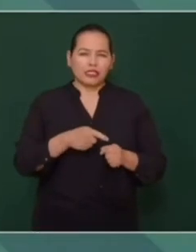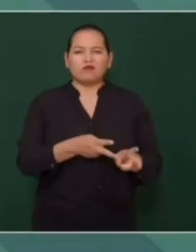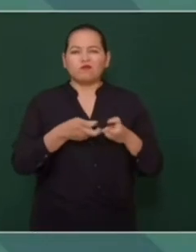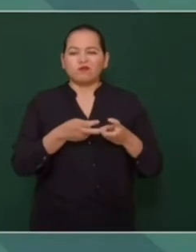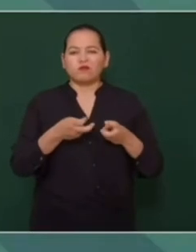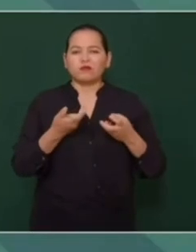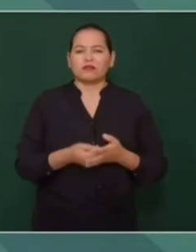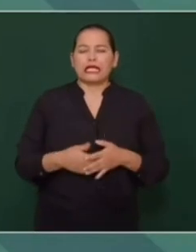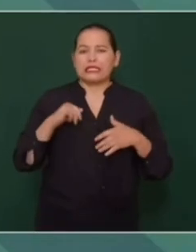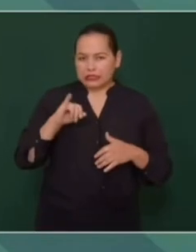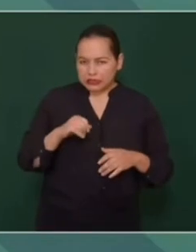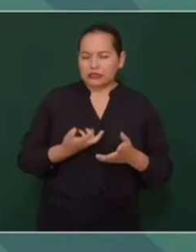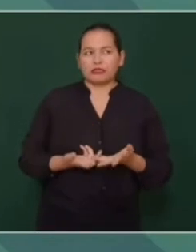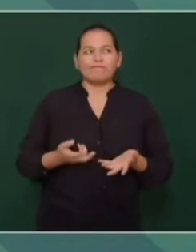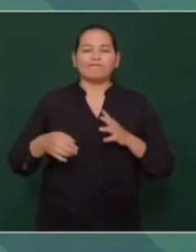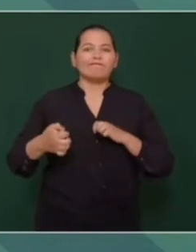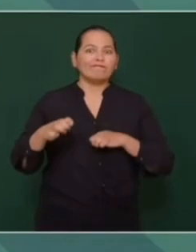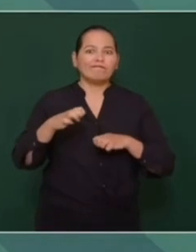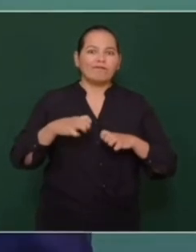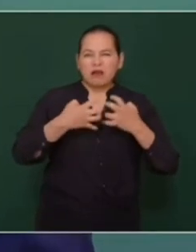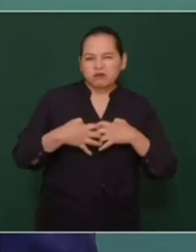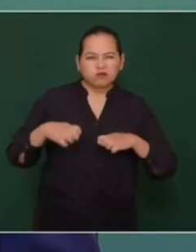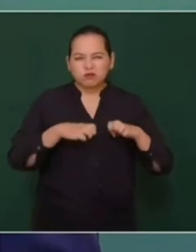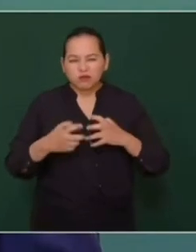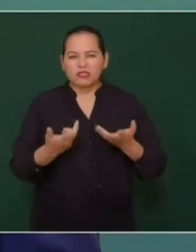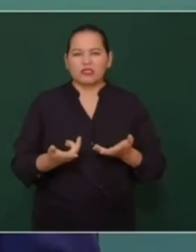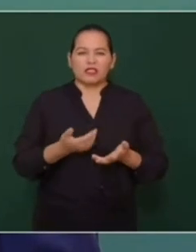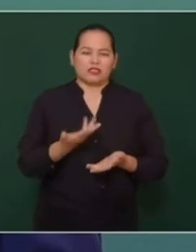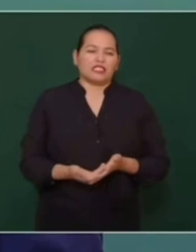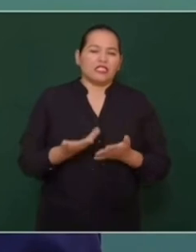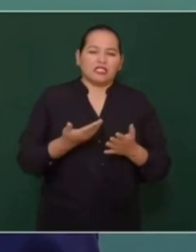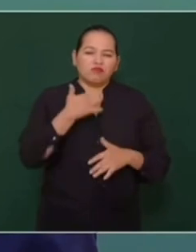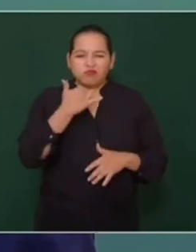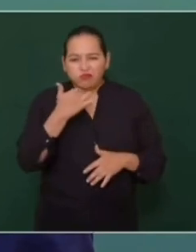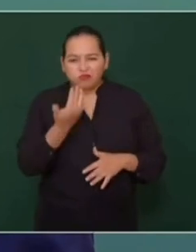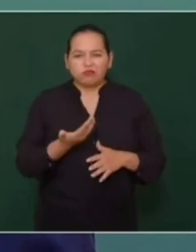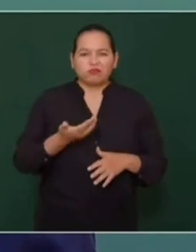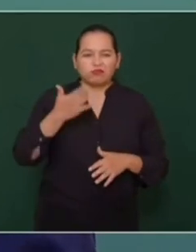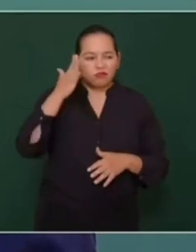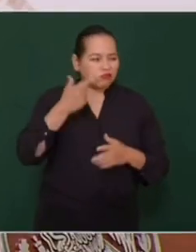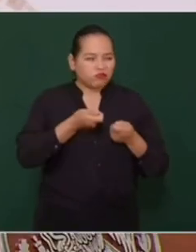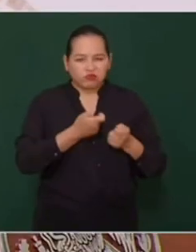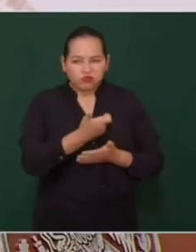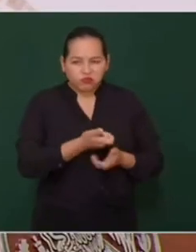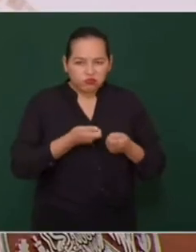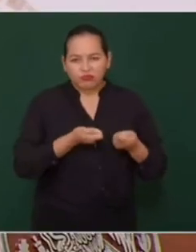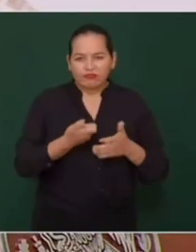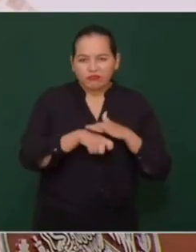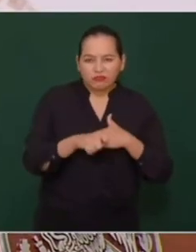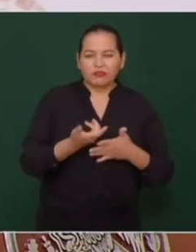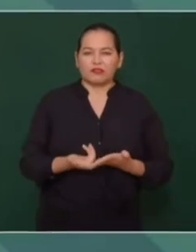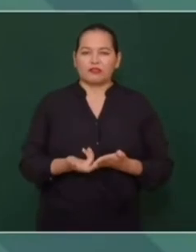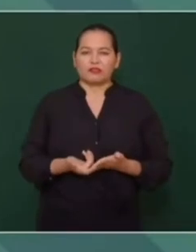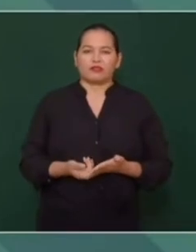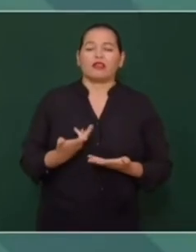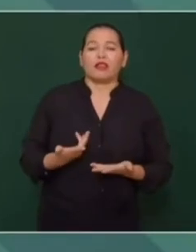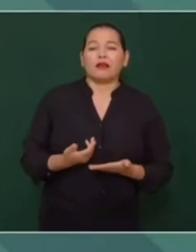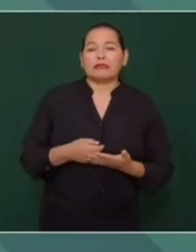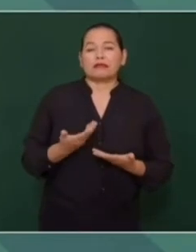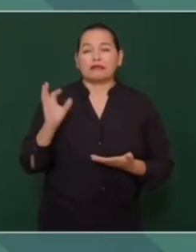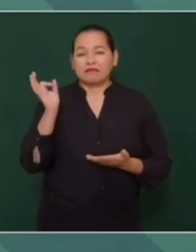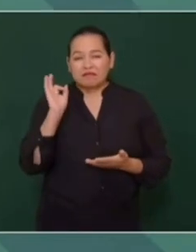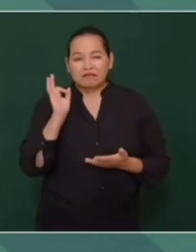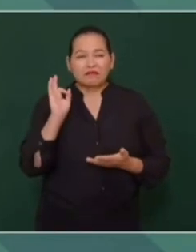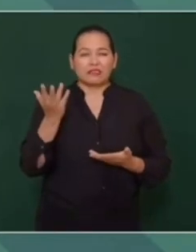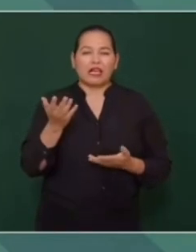ver con grandes empresas, desde luego ilegales, influyentes, que piensan que van a actuar